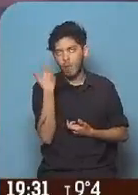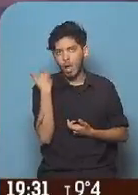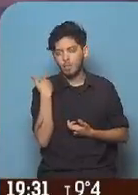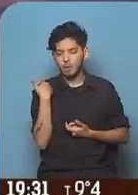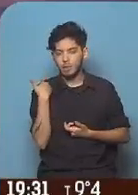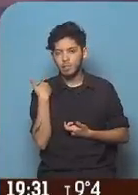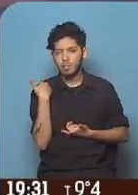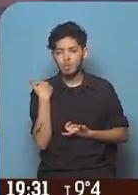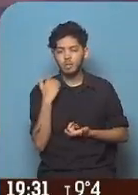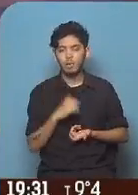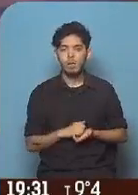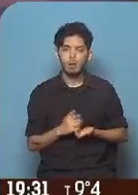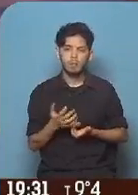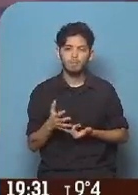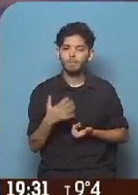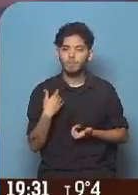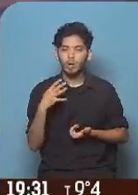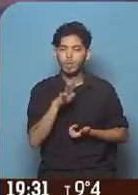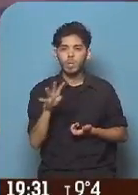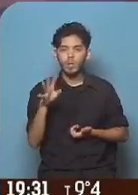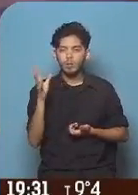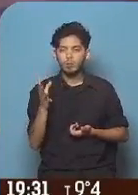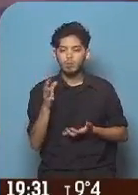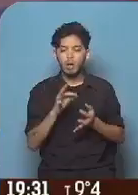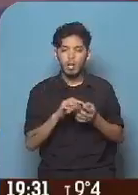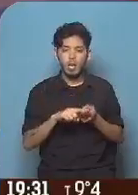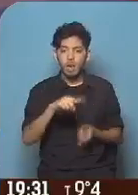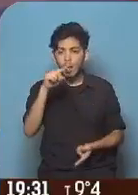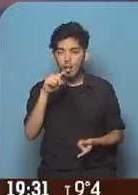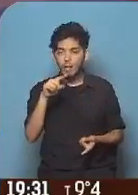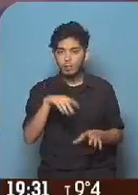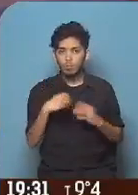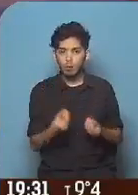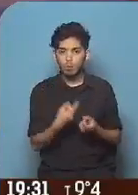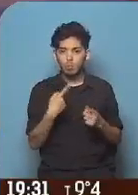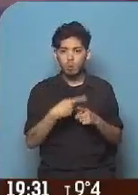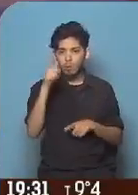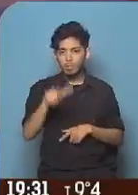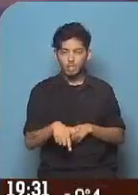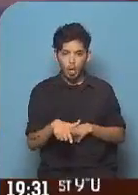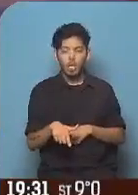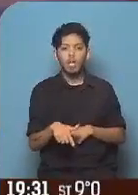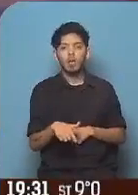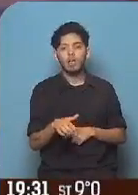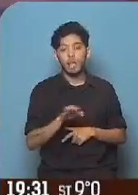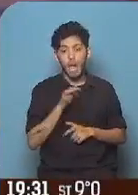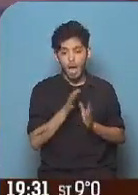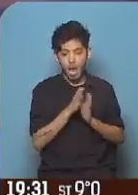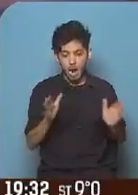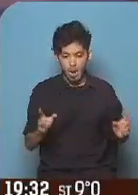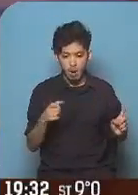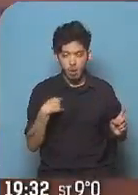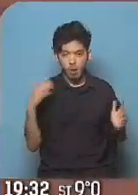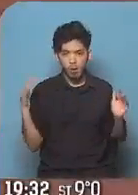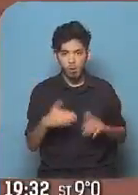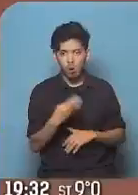atrás estaba alrededor de 44 litros promedio por persona y por año, y bajó